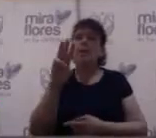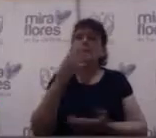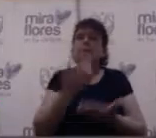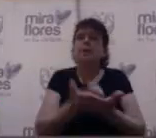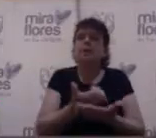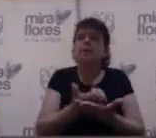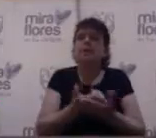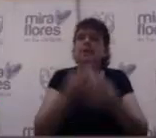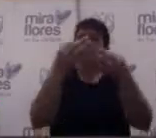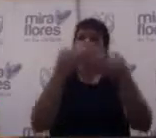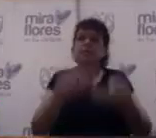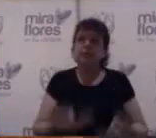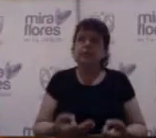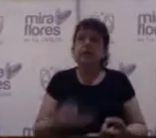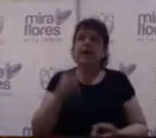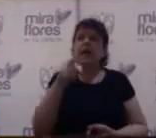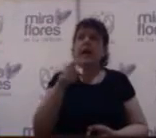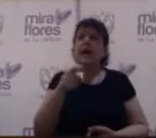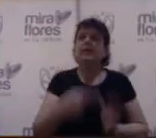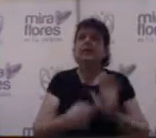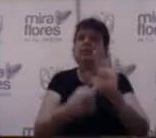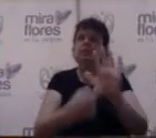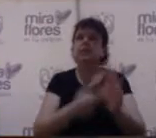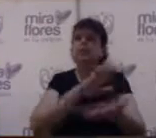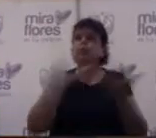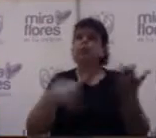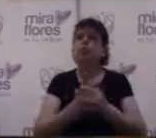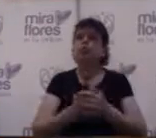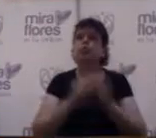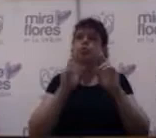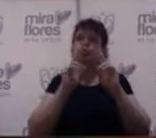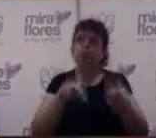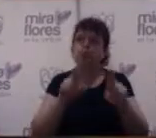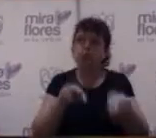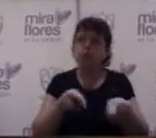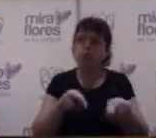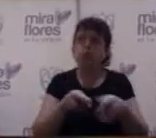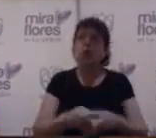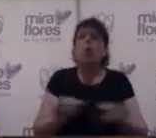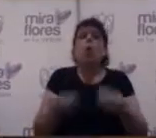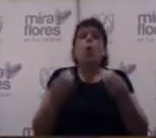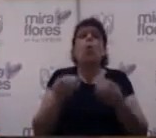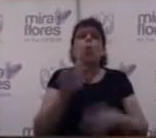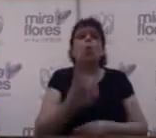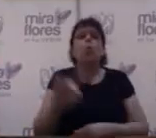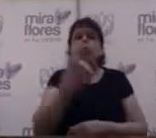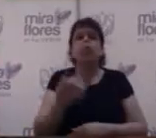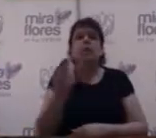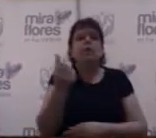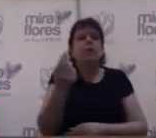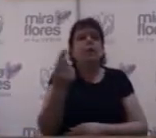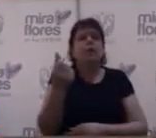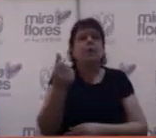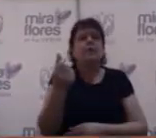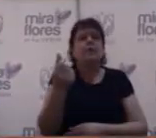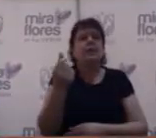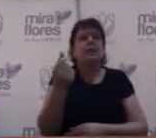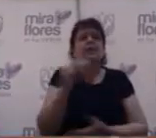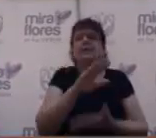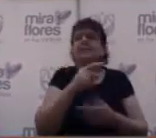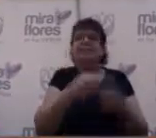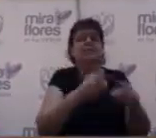digamos, el portal en el cual se publican todos los resultados de la ejecución de todas las instituciones públicas a nivel nacional